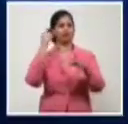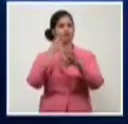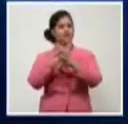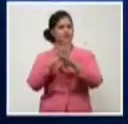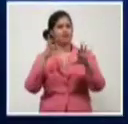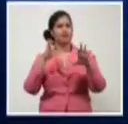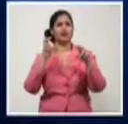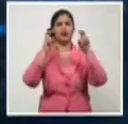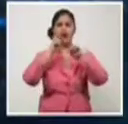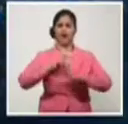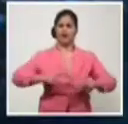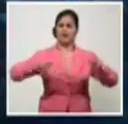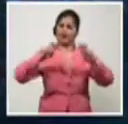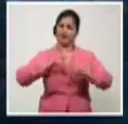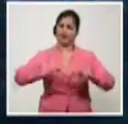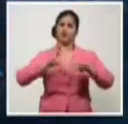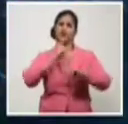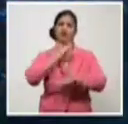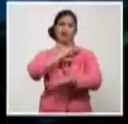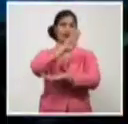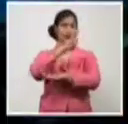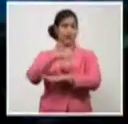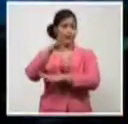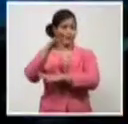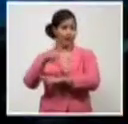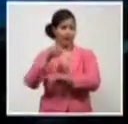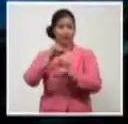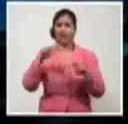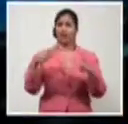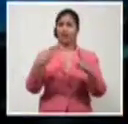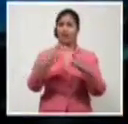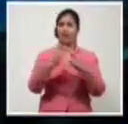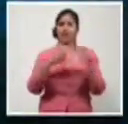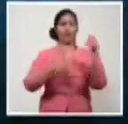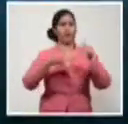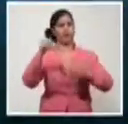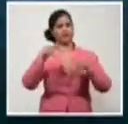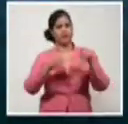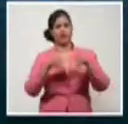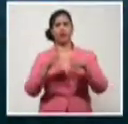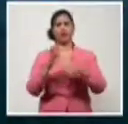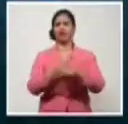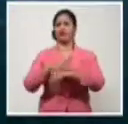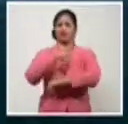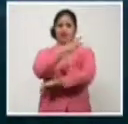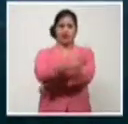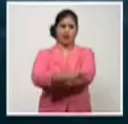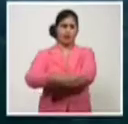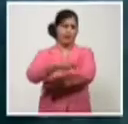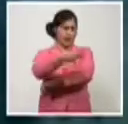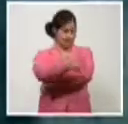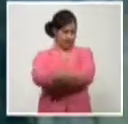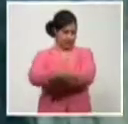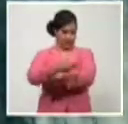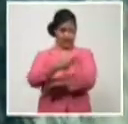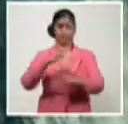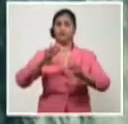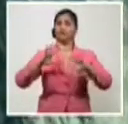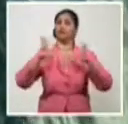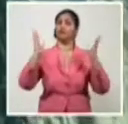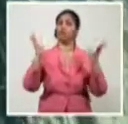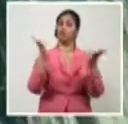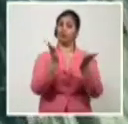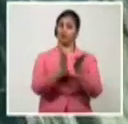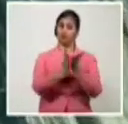desarrollo sostenible en un evento virtual en el que participaron autoridades ambientales del planeta. Guterres convocó